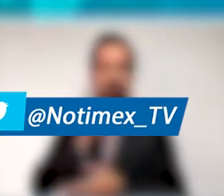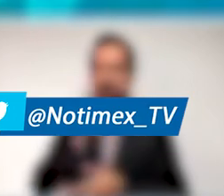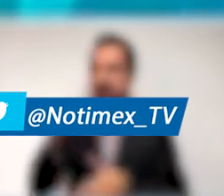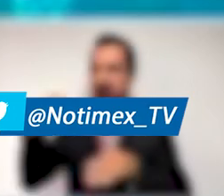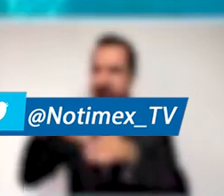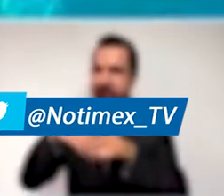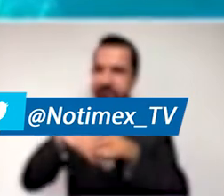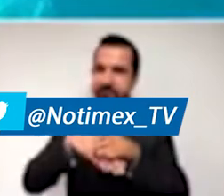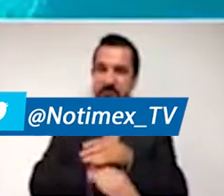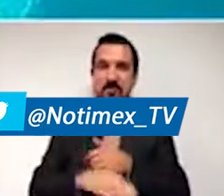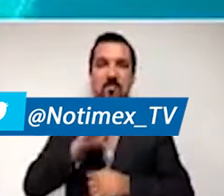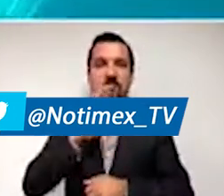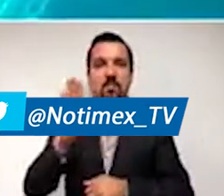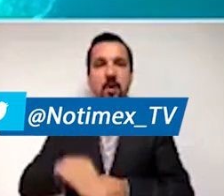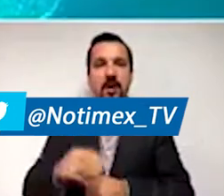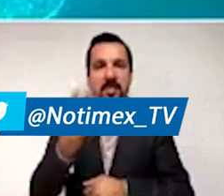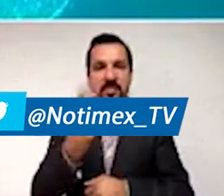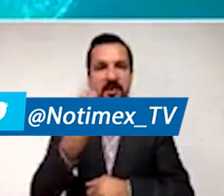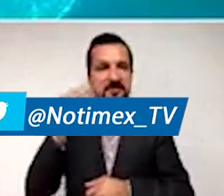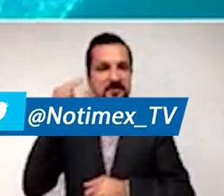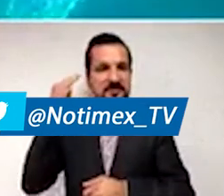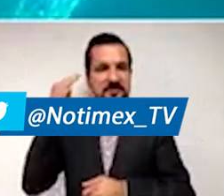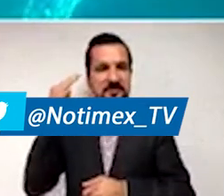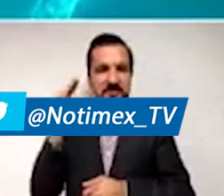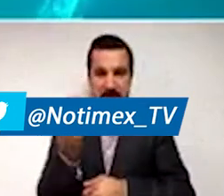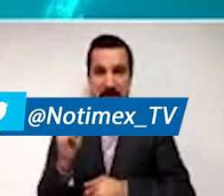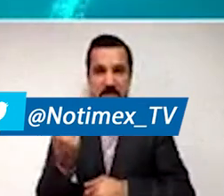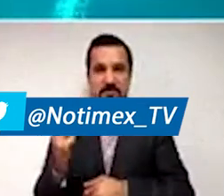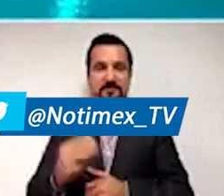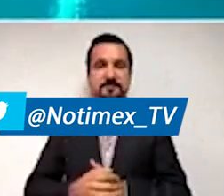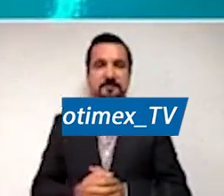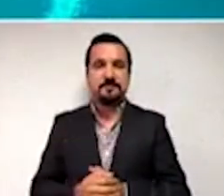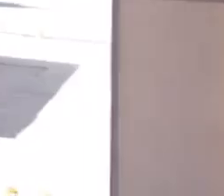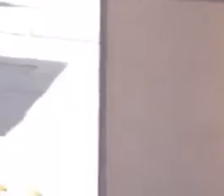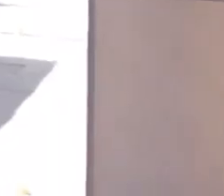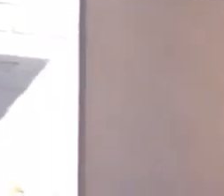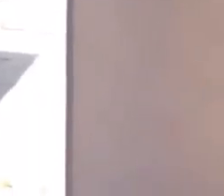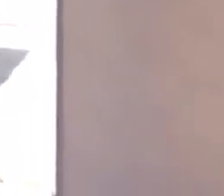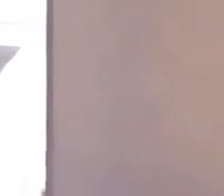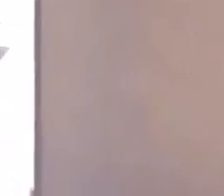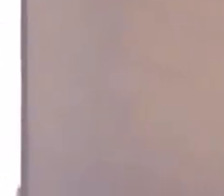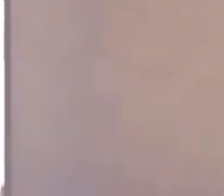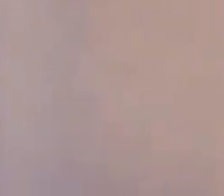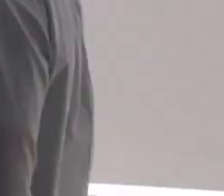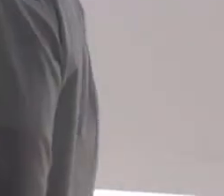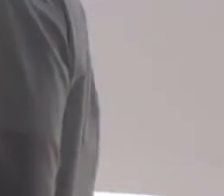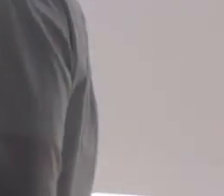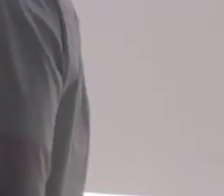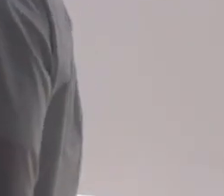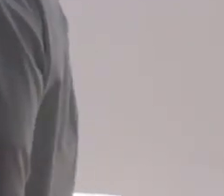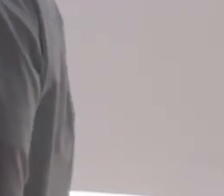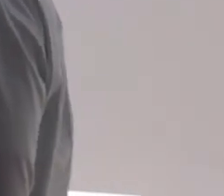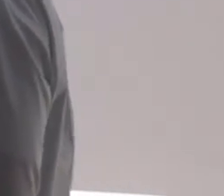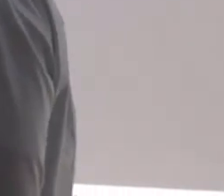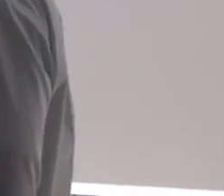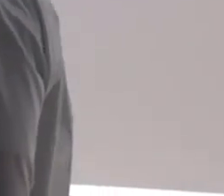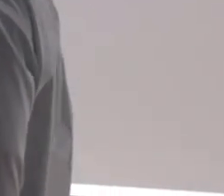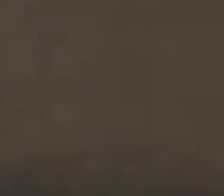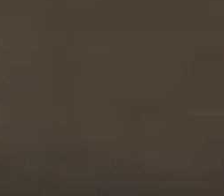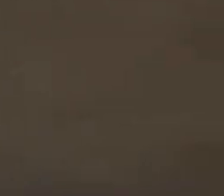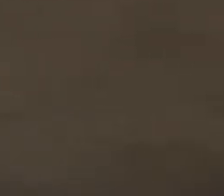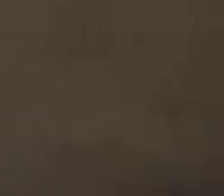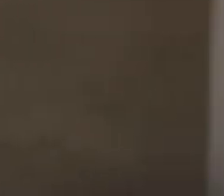de la enfermedad en la entidad. El titular de la dependencia, Enrique Clausen Iberri, detalló que las 4 muertes ocurrieron en 2 hombres